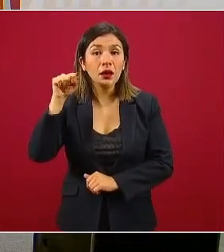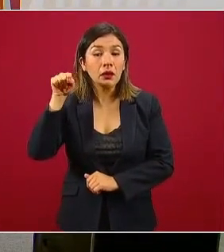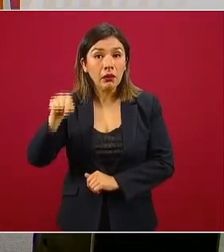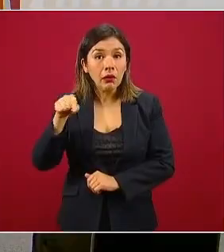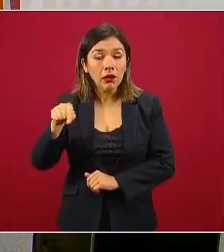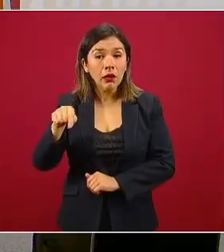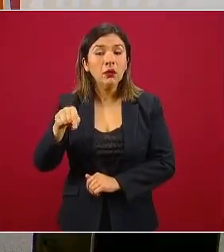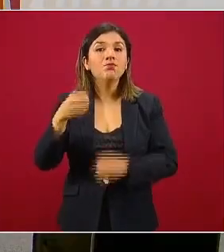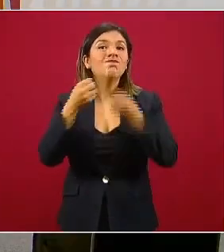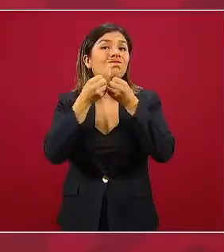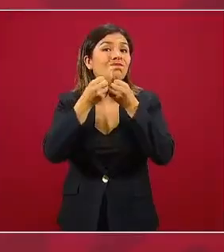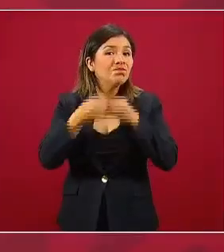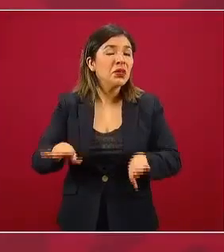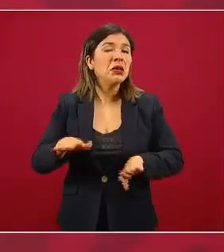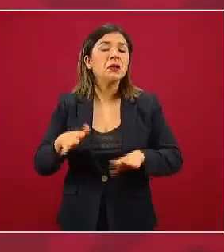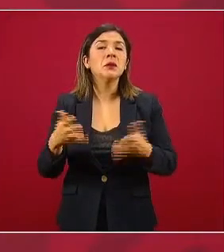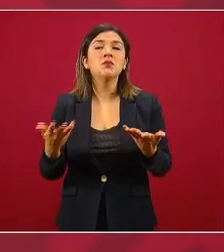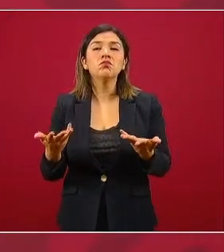se perdieron